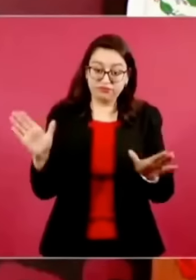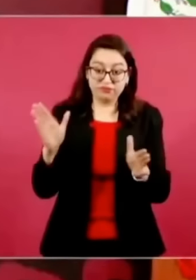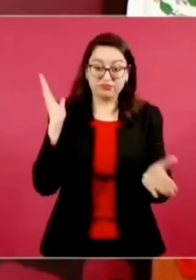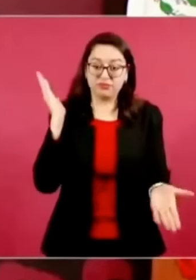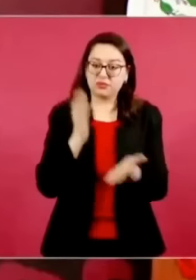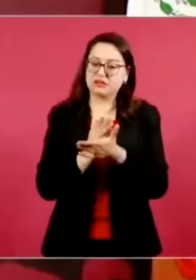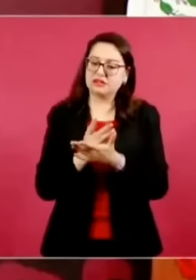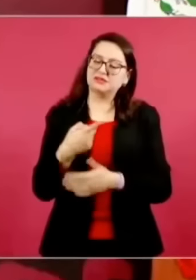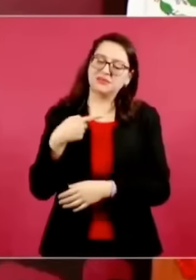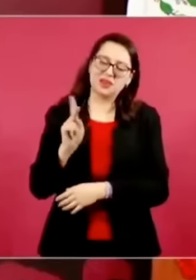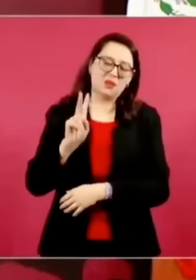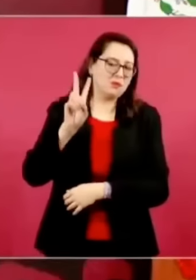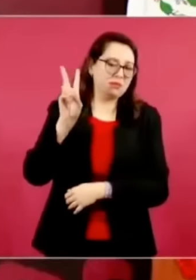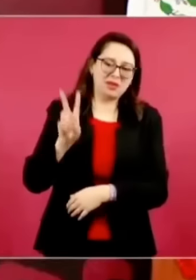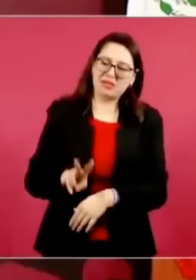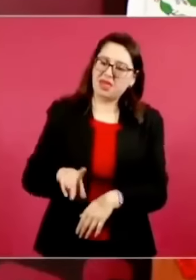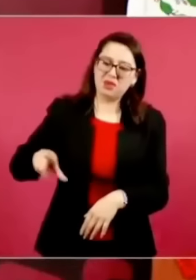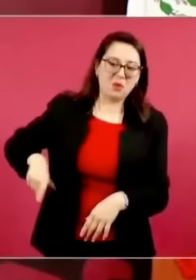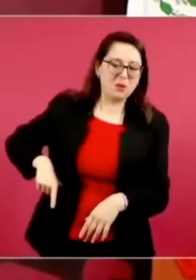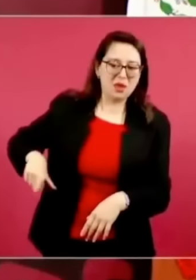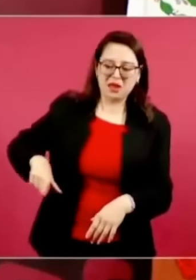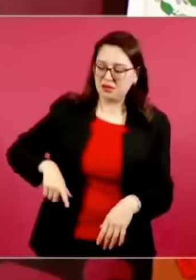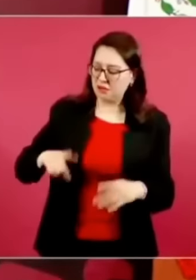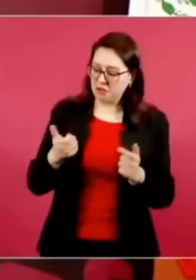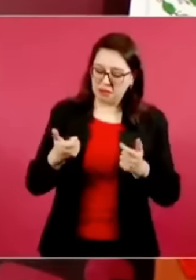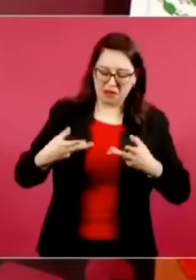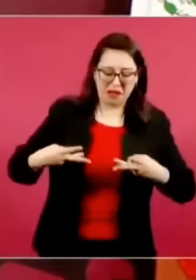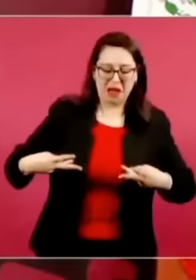costaban mucho al pueblo,